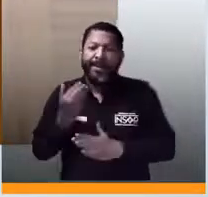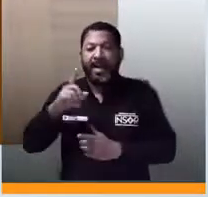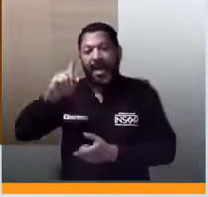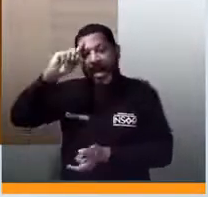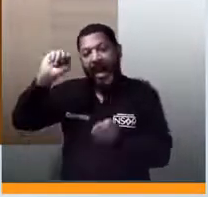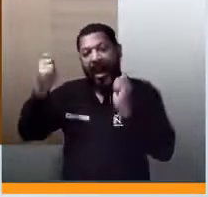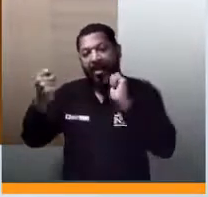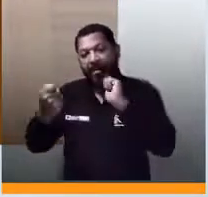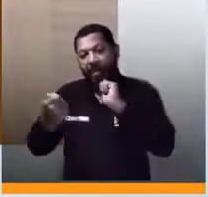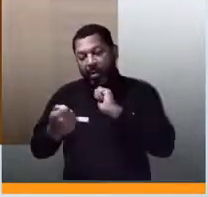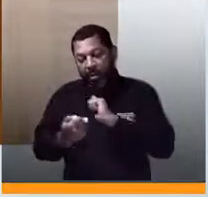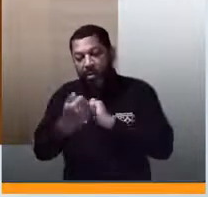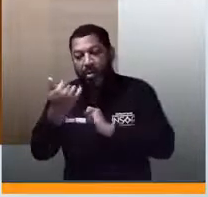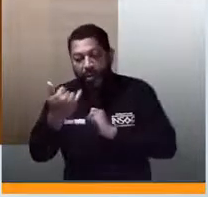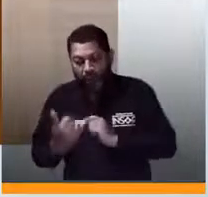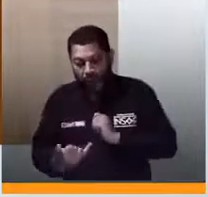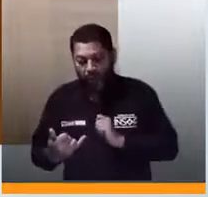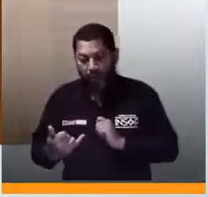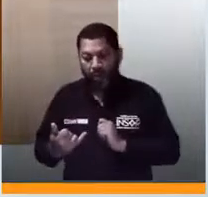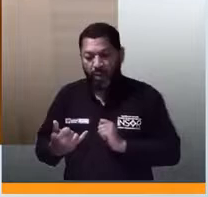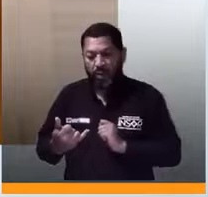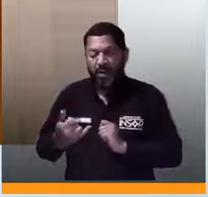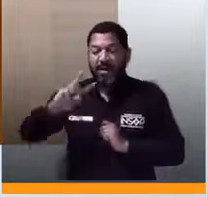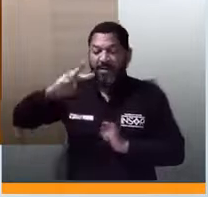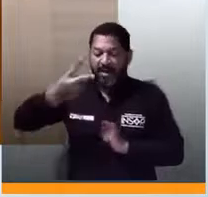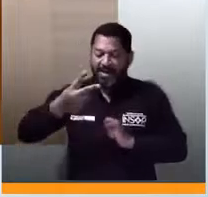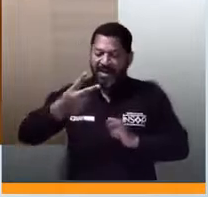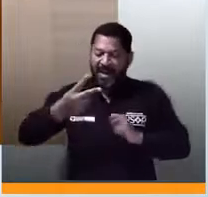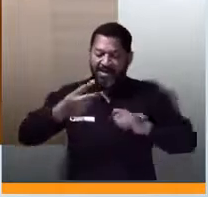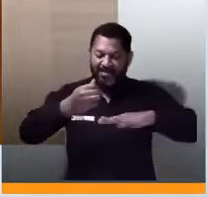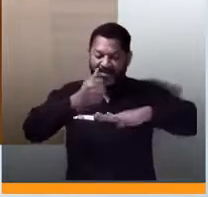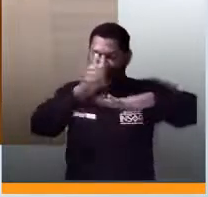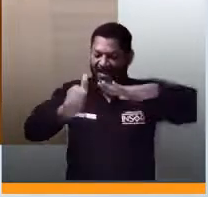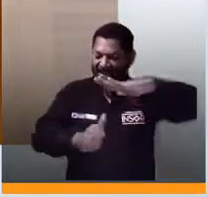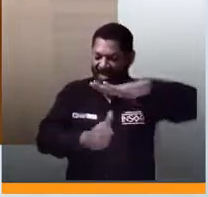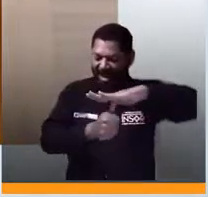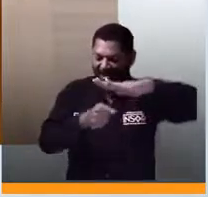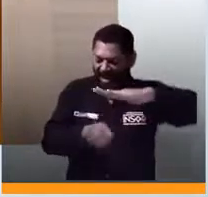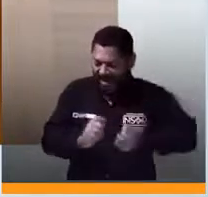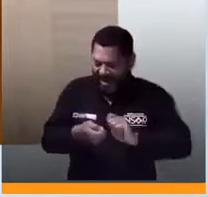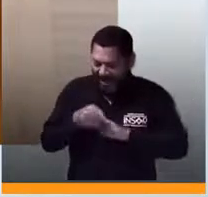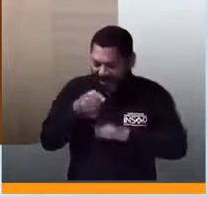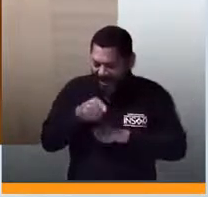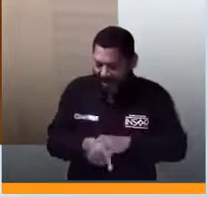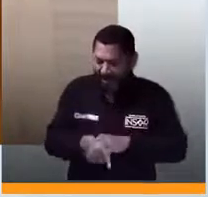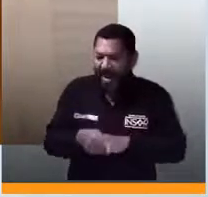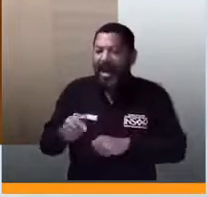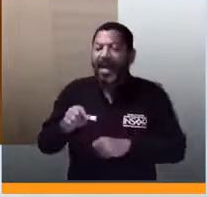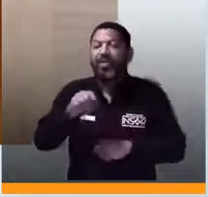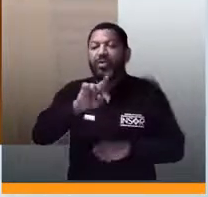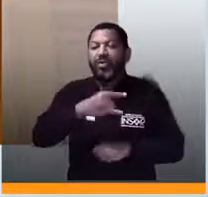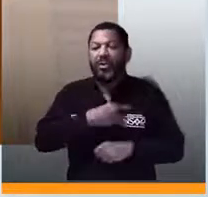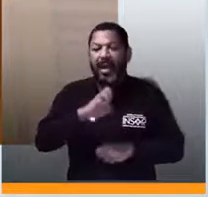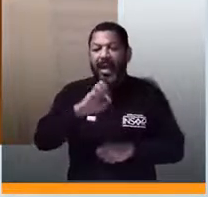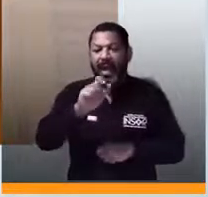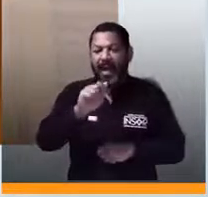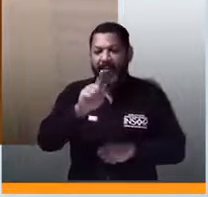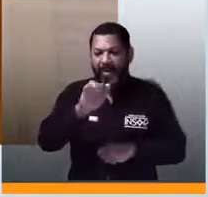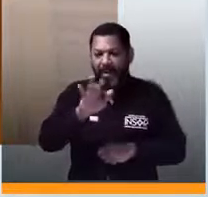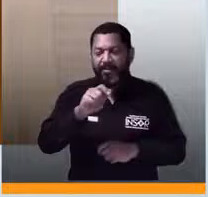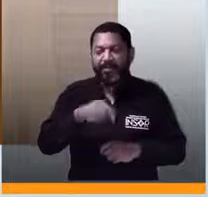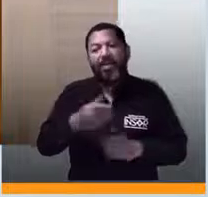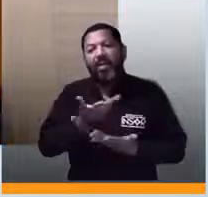la vicerrectoría al interior de AFIT, de tener todo este foco, como lo decía ahorita el padre Harold, de